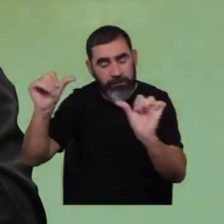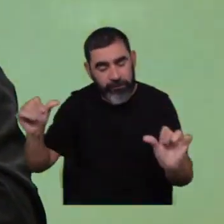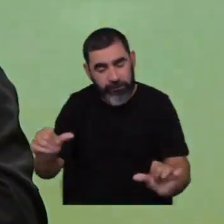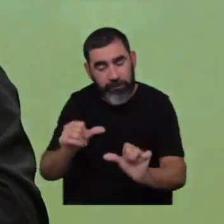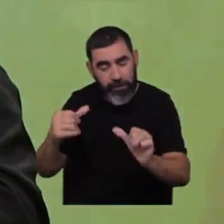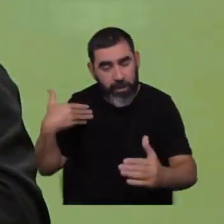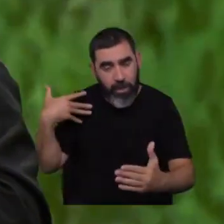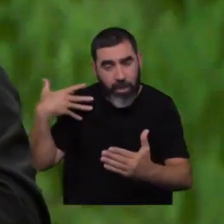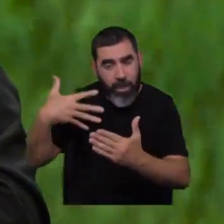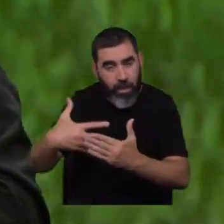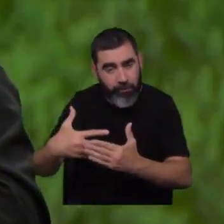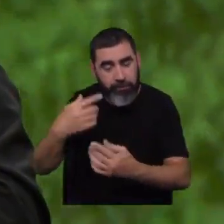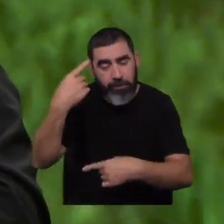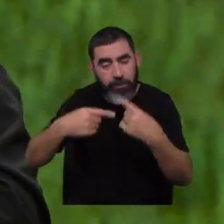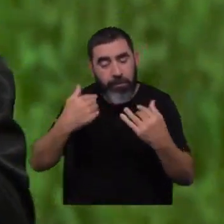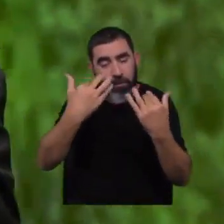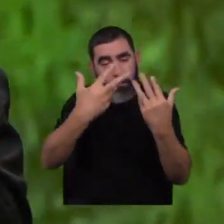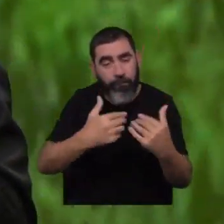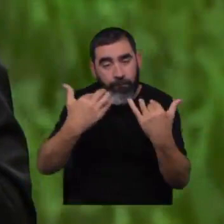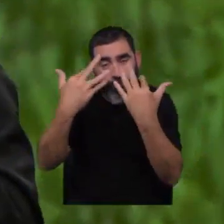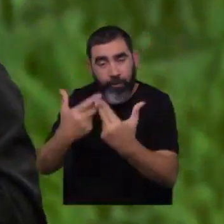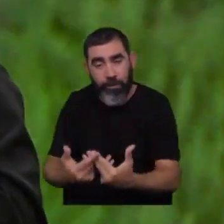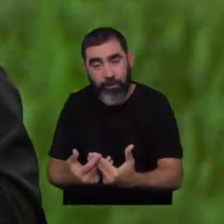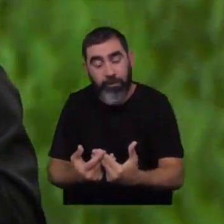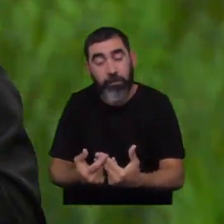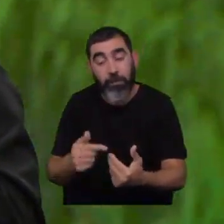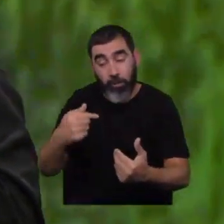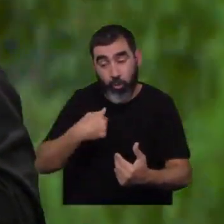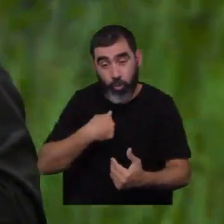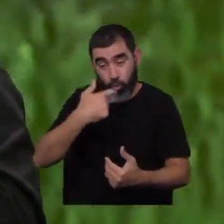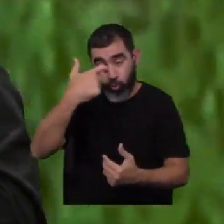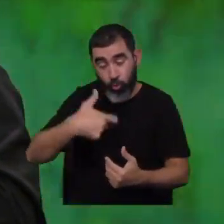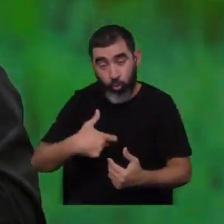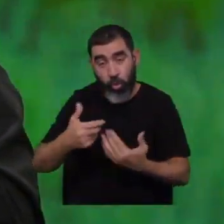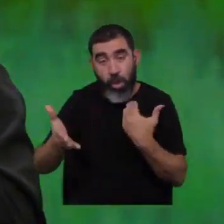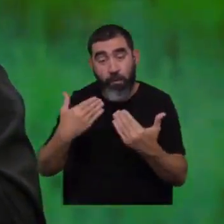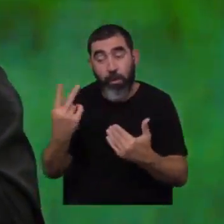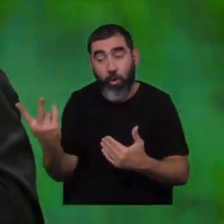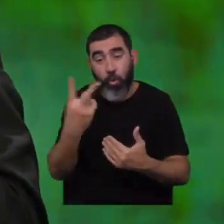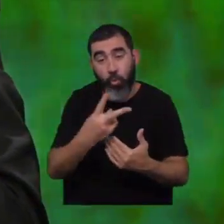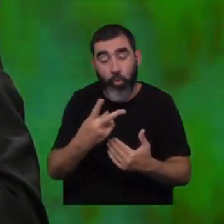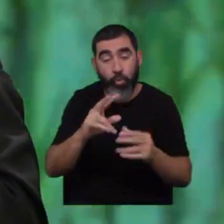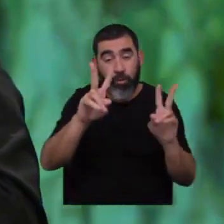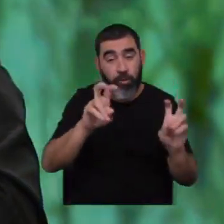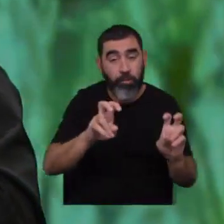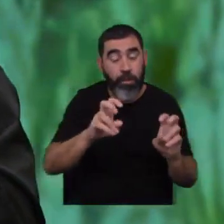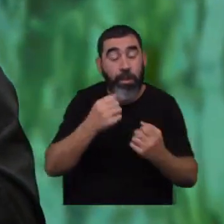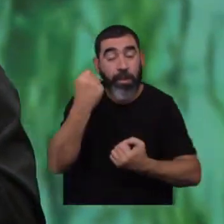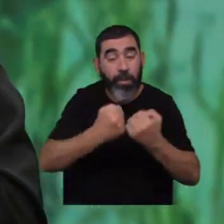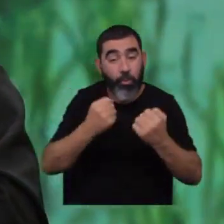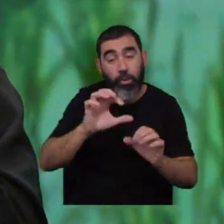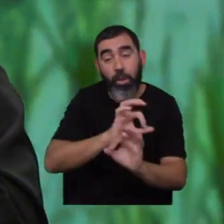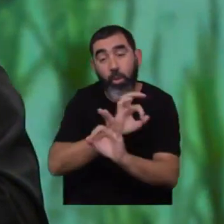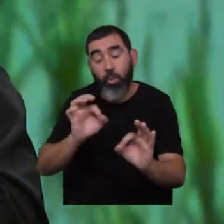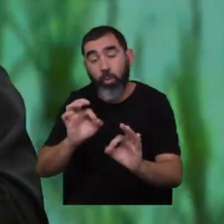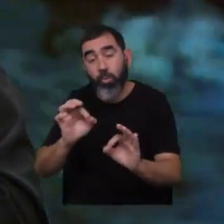trabajando bastante a nivel de distintas organizaciones, particularmente en lo que a mí me respecta, puedo hablar de los dos sombreros, tanto de lo que es la Cámara de Industrias como